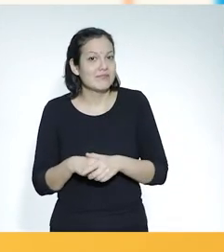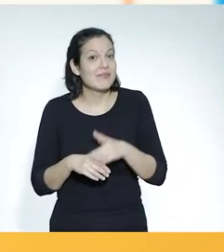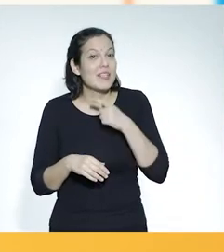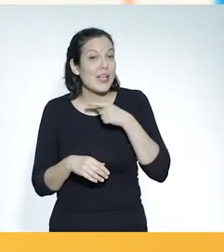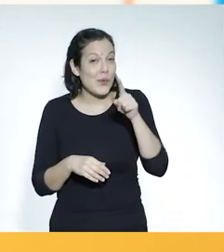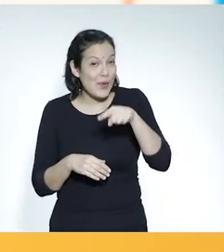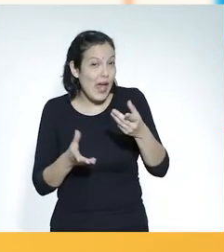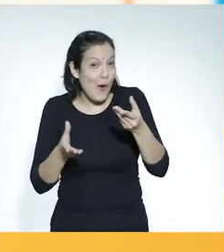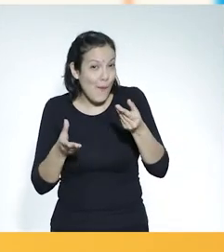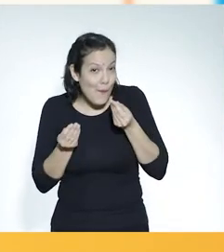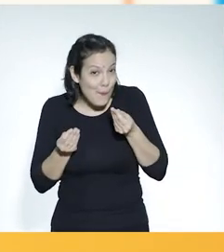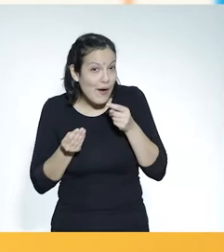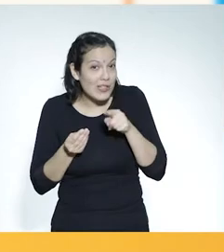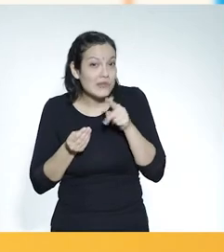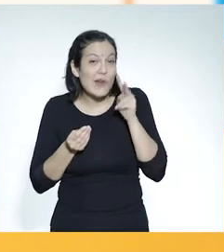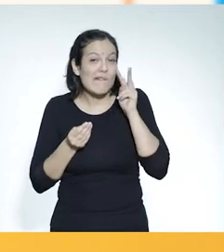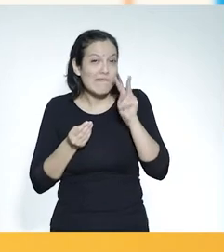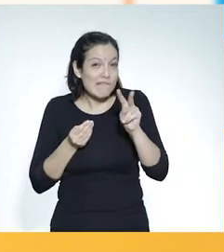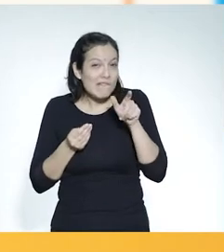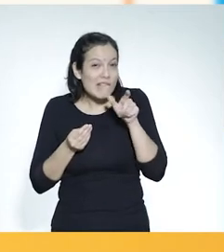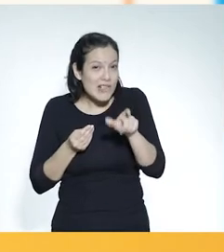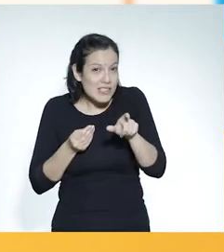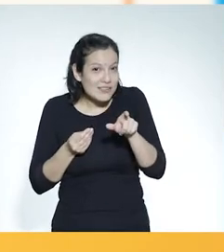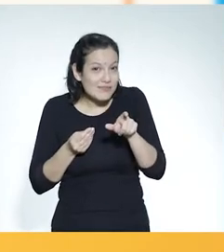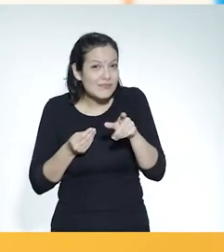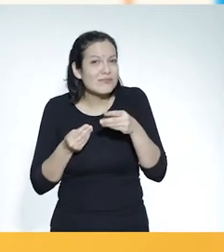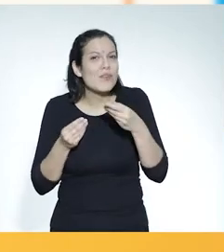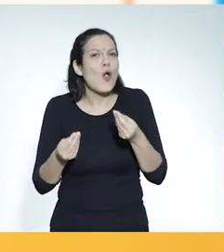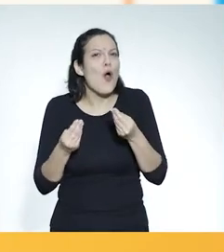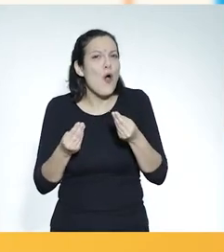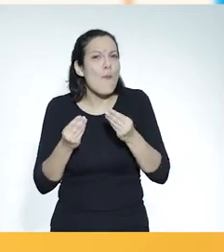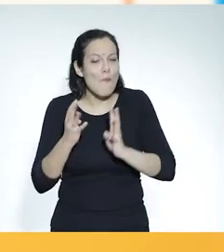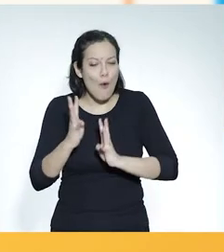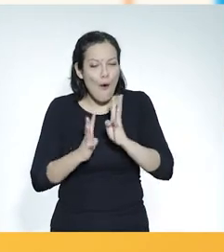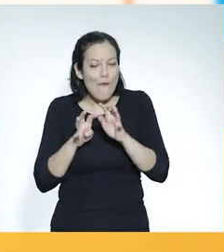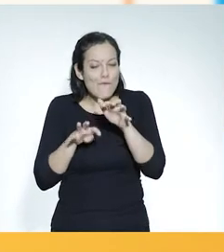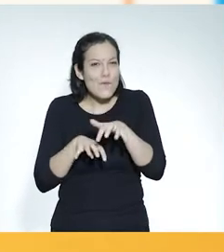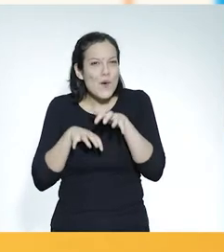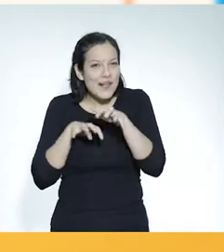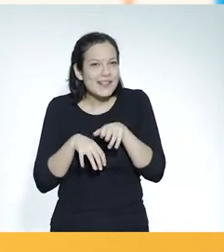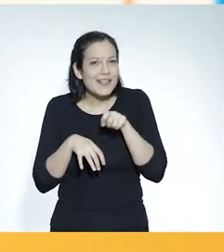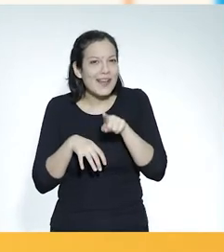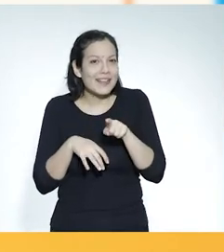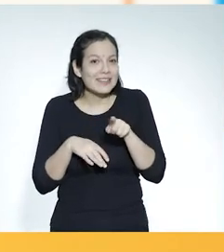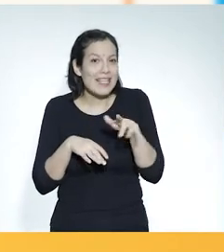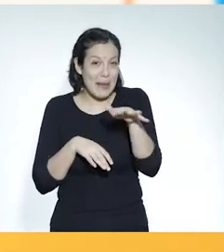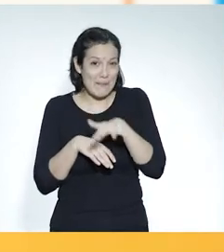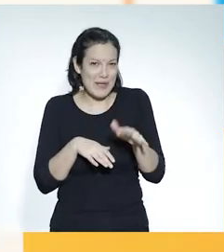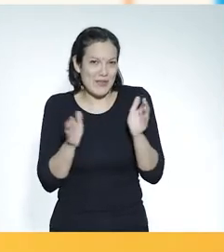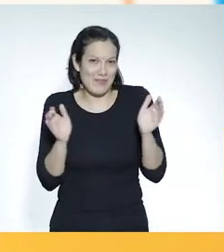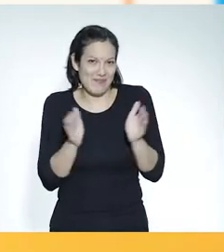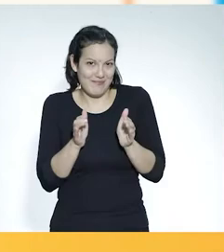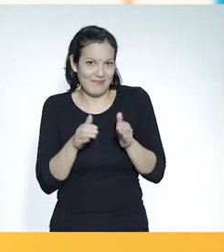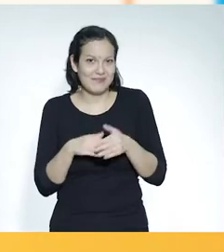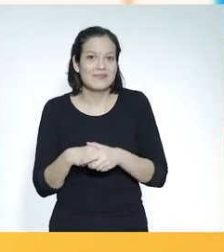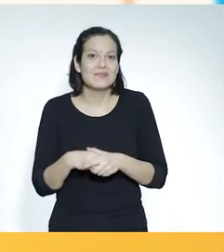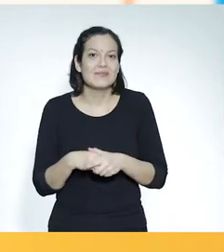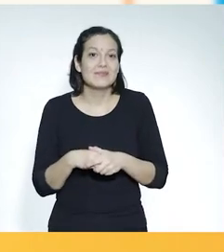que me acompañen a ver cómo podemos hacer una huerta en espacios